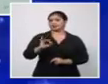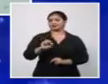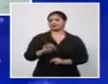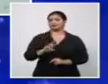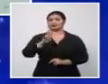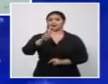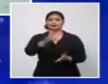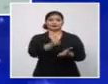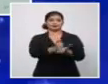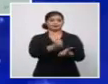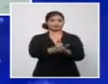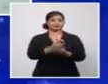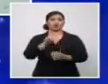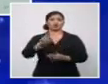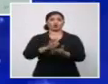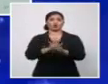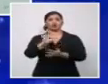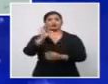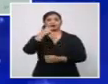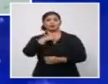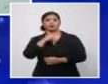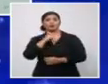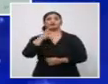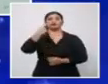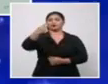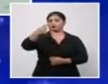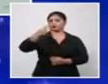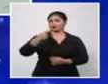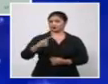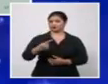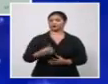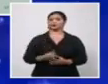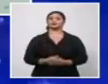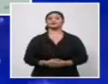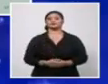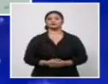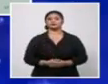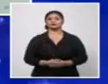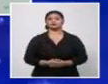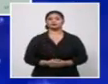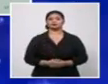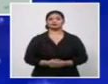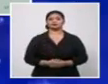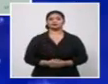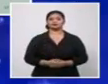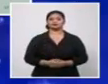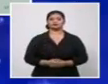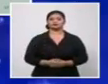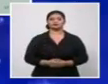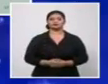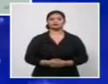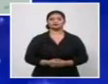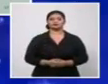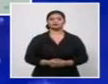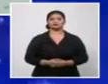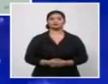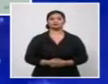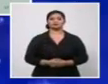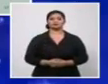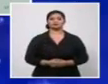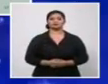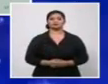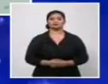Moa, de Báguanos y Banes, 1 de cada uno. En Granma, que también es